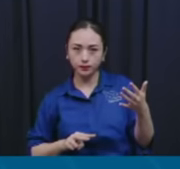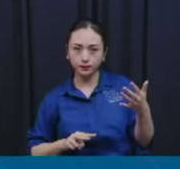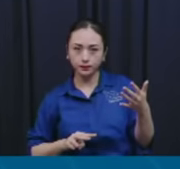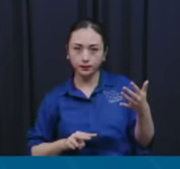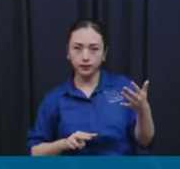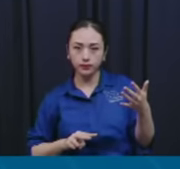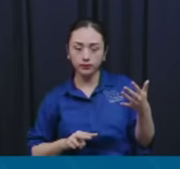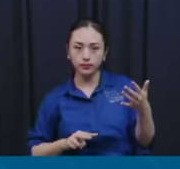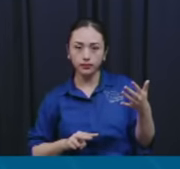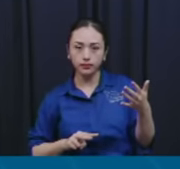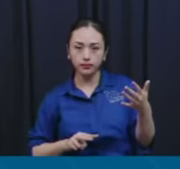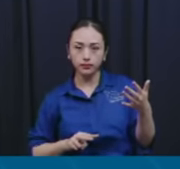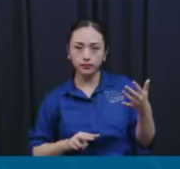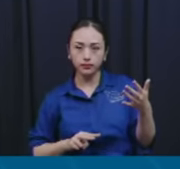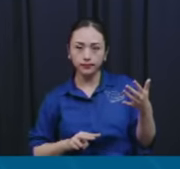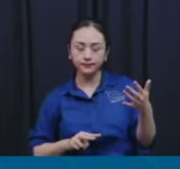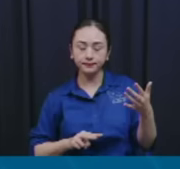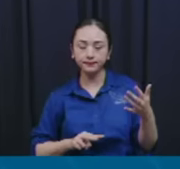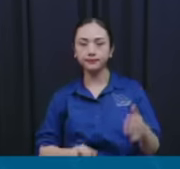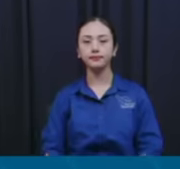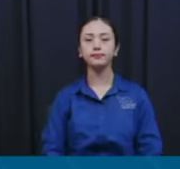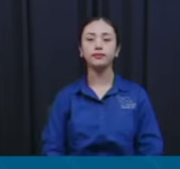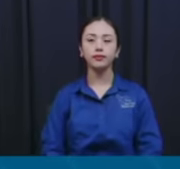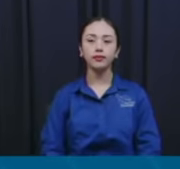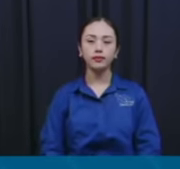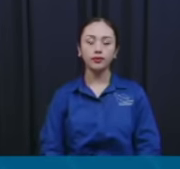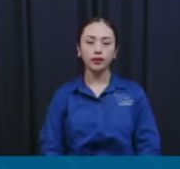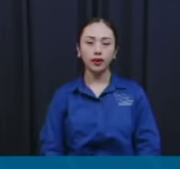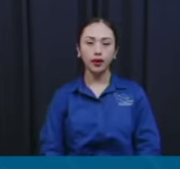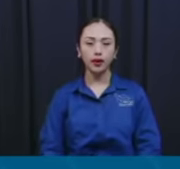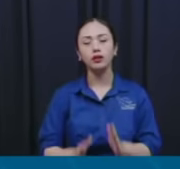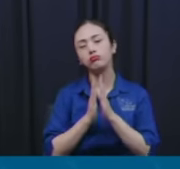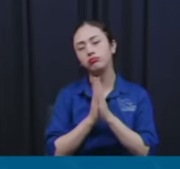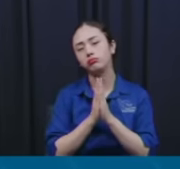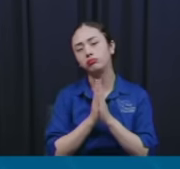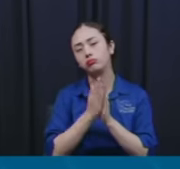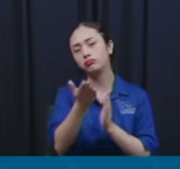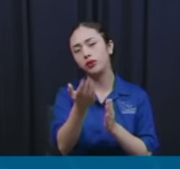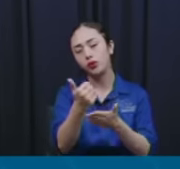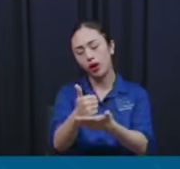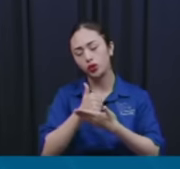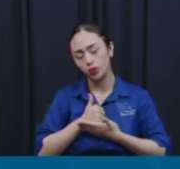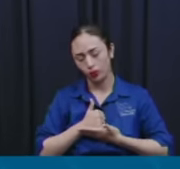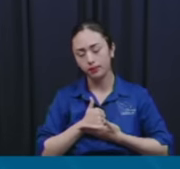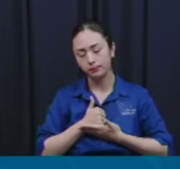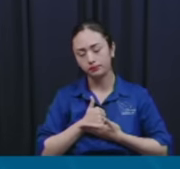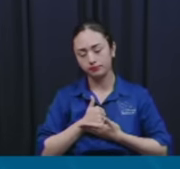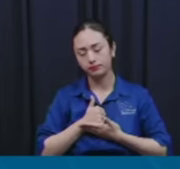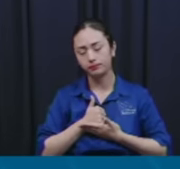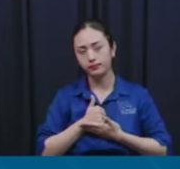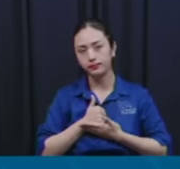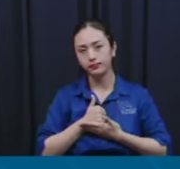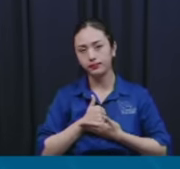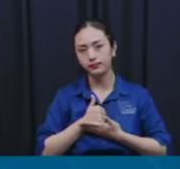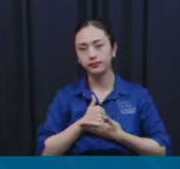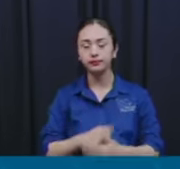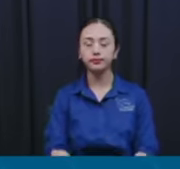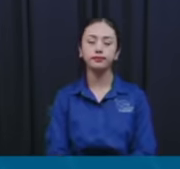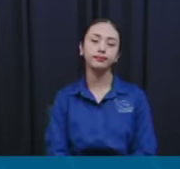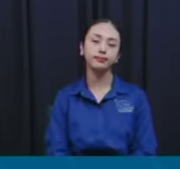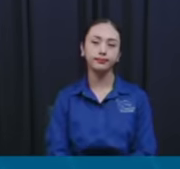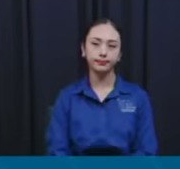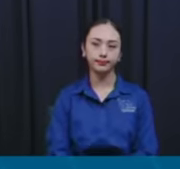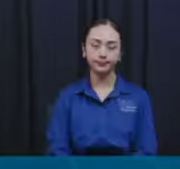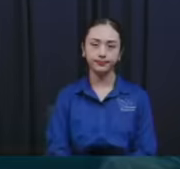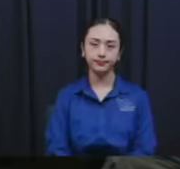creo que me voy a ir metiendo en algunos problemas así que voy a pedir ayuda a nuestros expertos